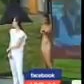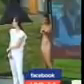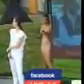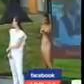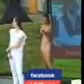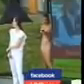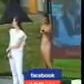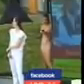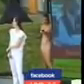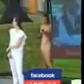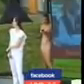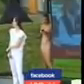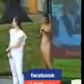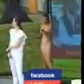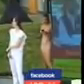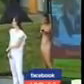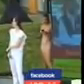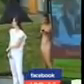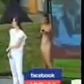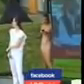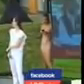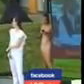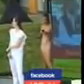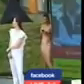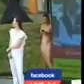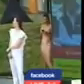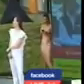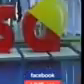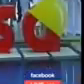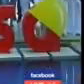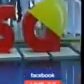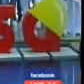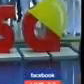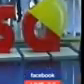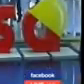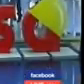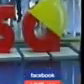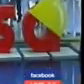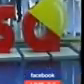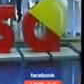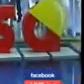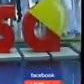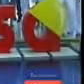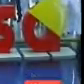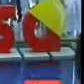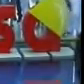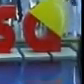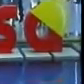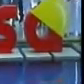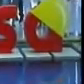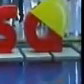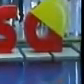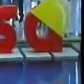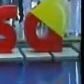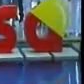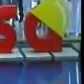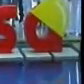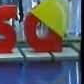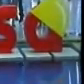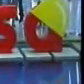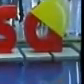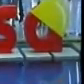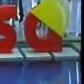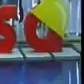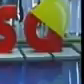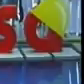canalizar sus remesas destinadas para la construcción con imágenes de Ricardo Tobar Rocío Cruz Noticiero Hechos